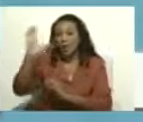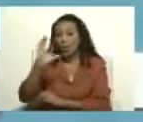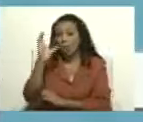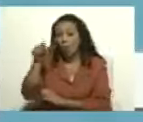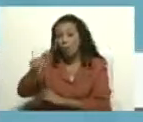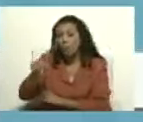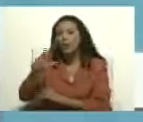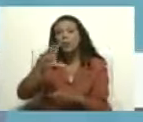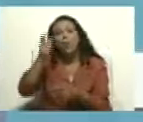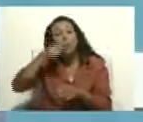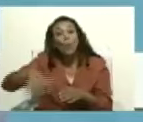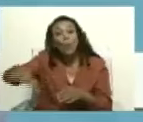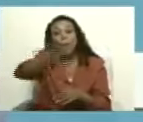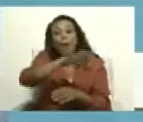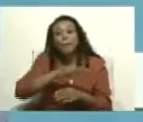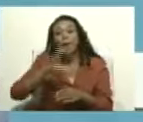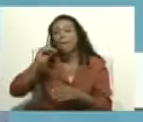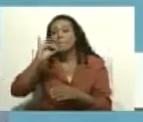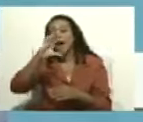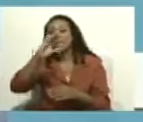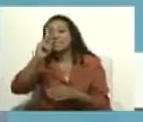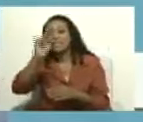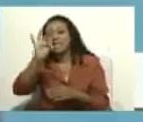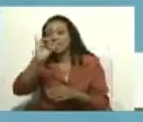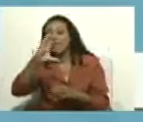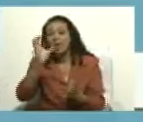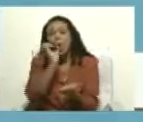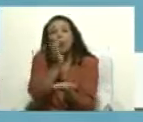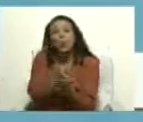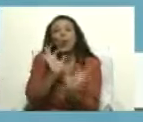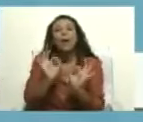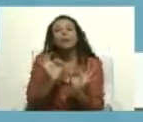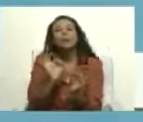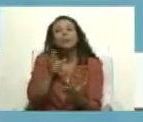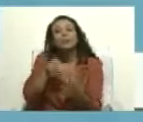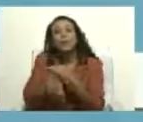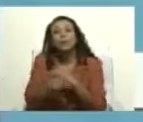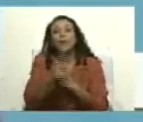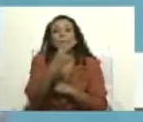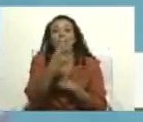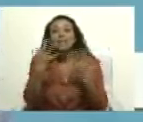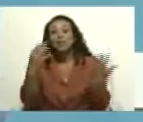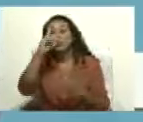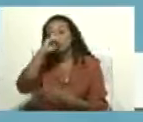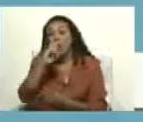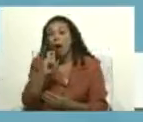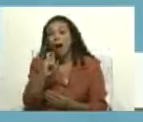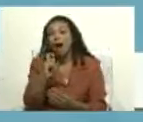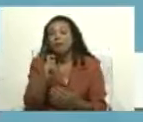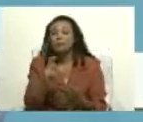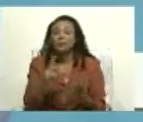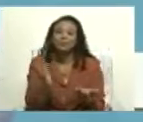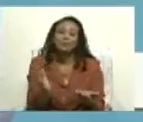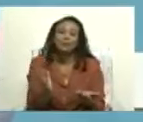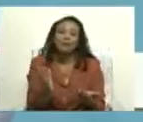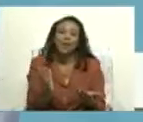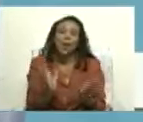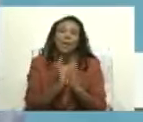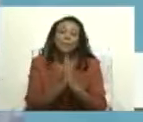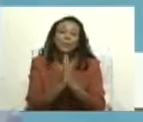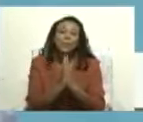Entonces los pueblos del Pacífico, no todos, es un club exclusivo. Nosotros llevamos 28 años pidiendo que